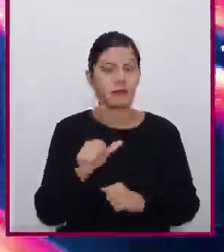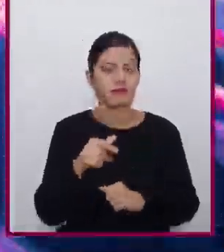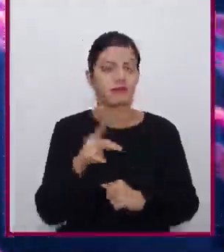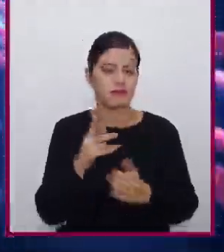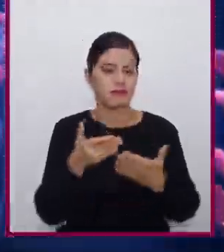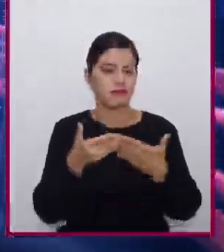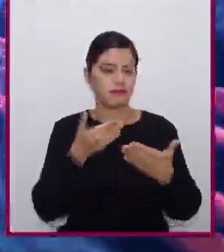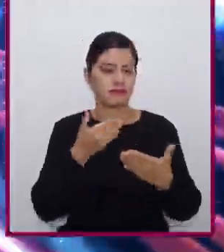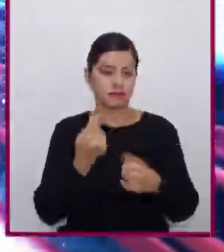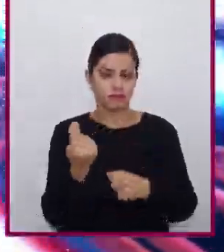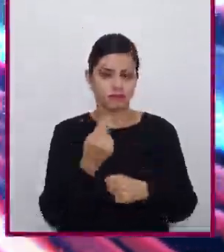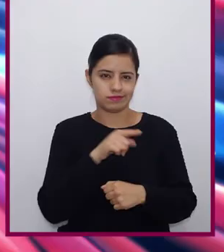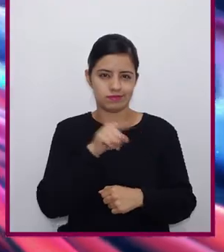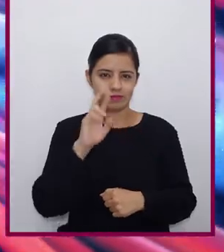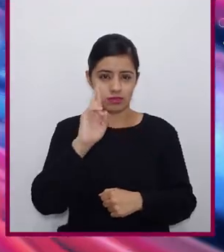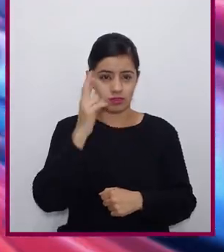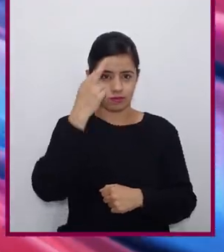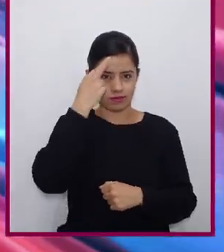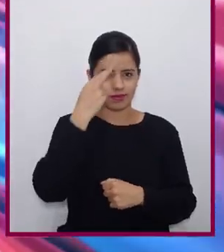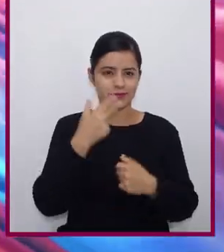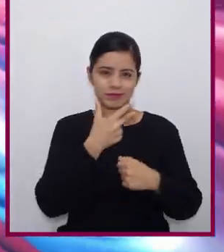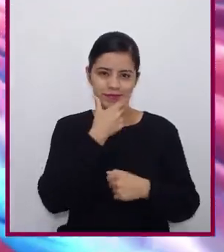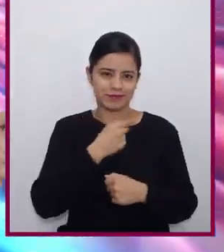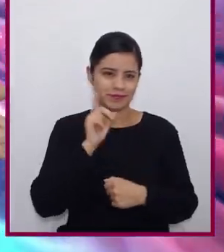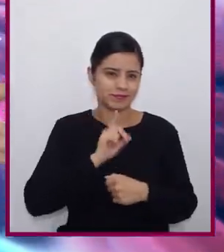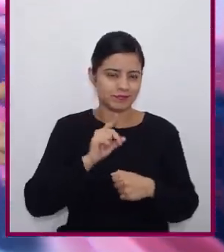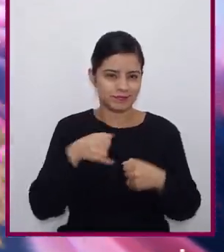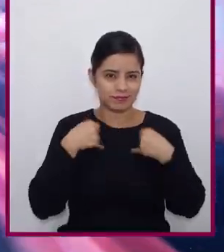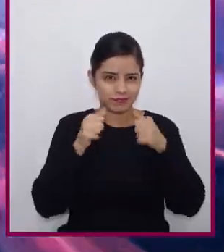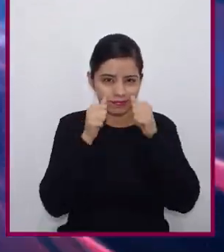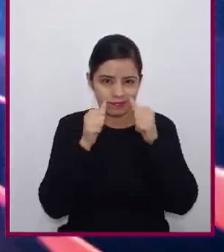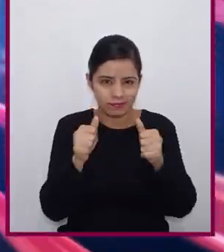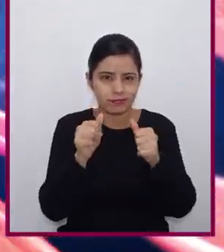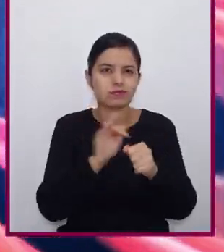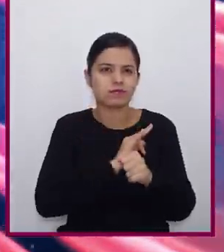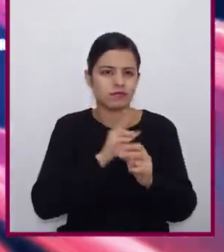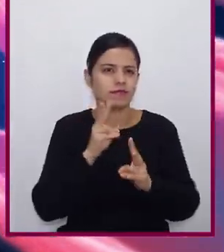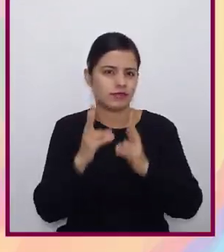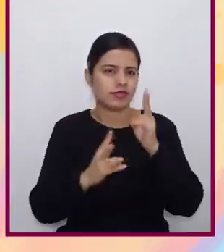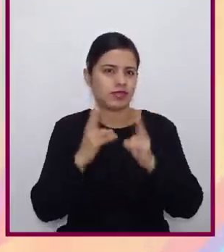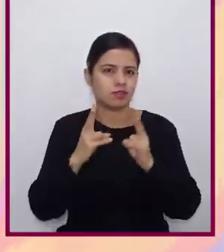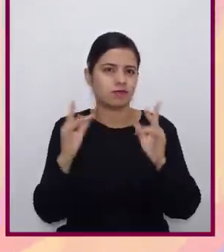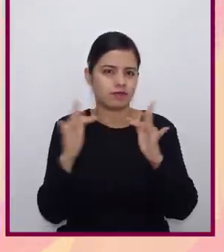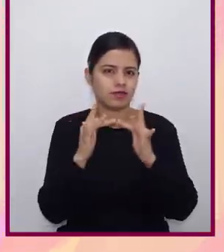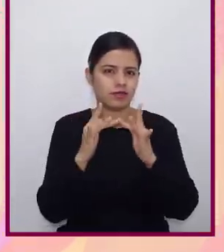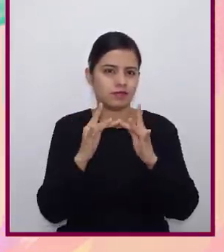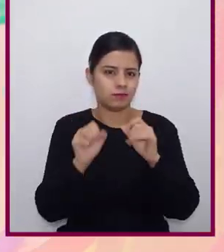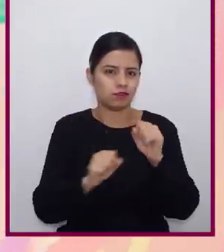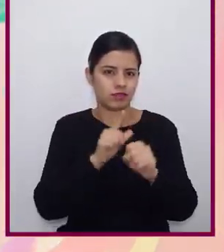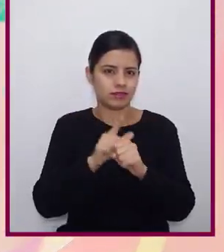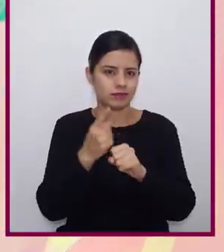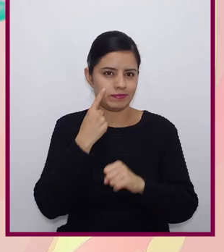de irnos, debemos recordar a las y los beatboxers que pueden visitarnos en nuestras redes sociales.